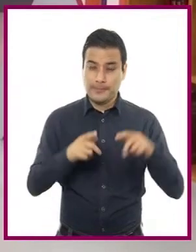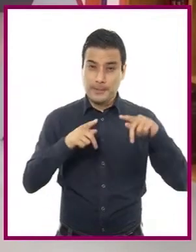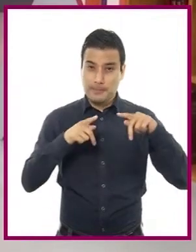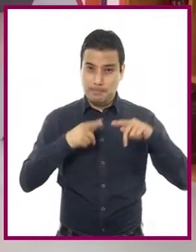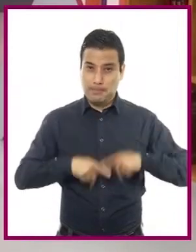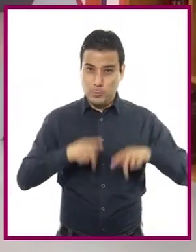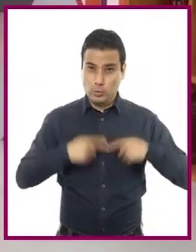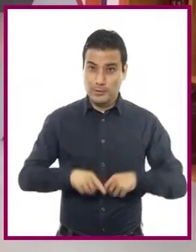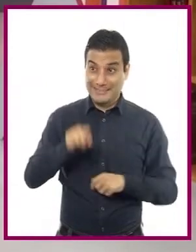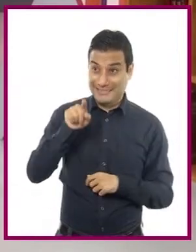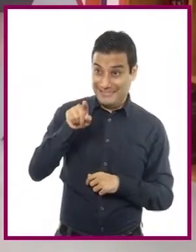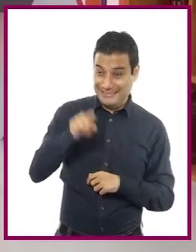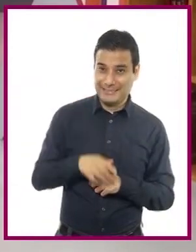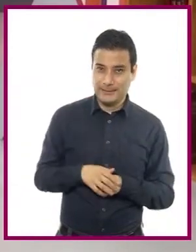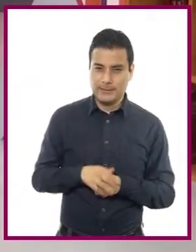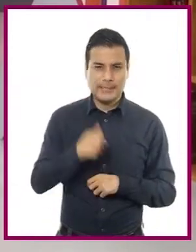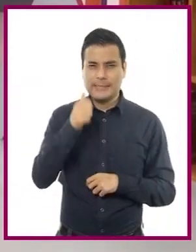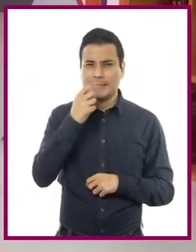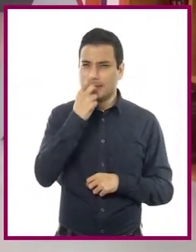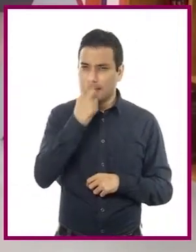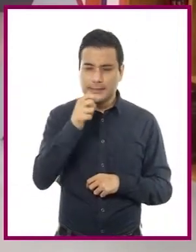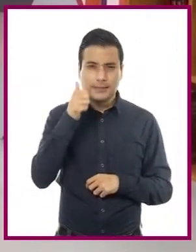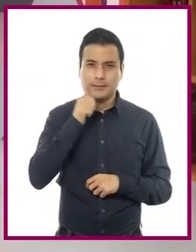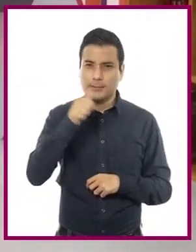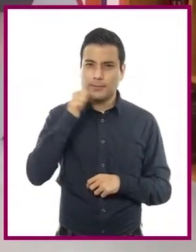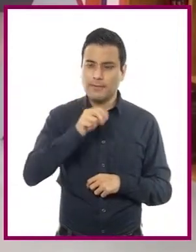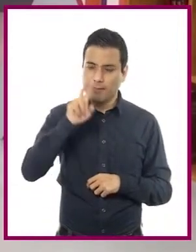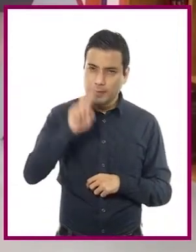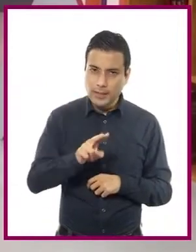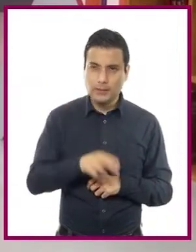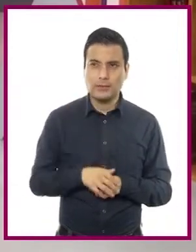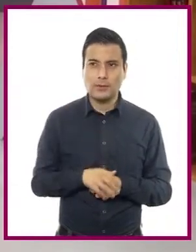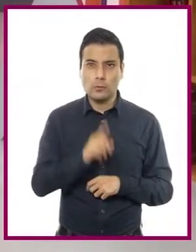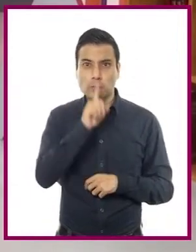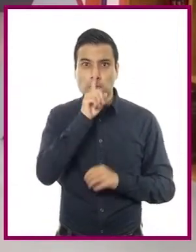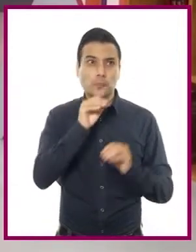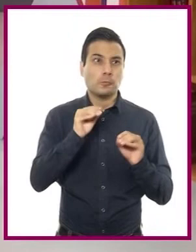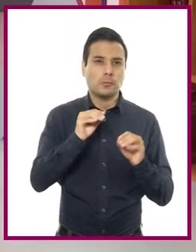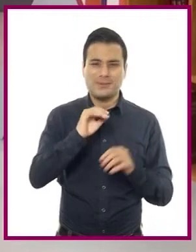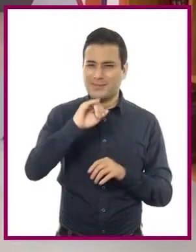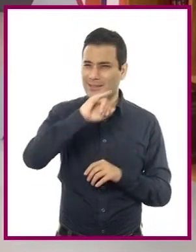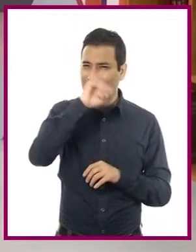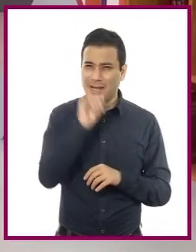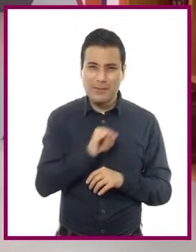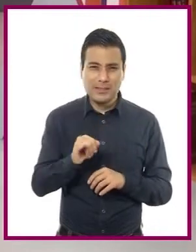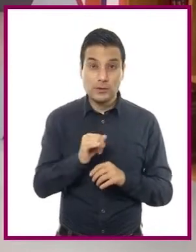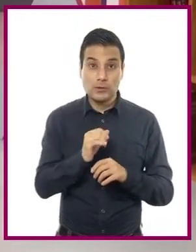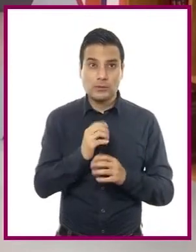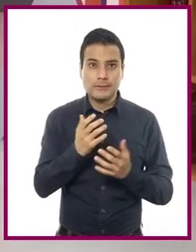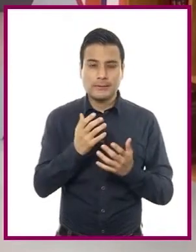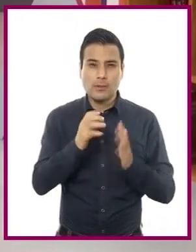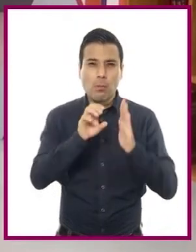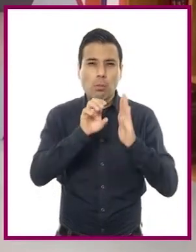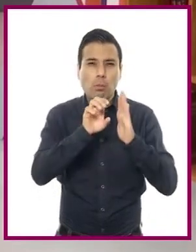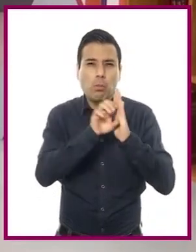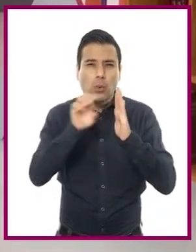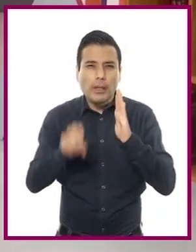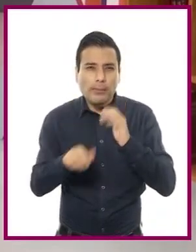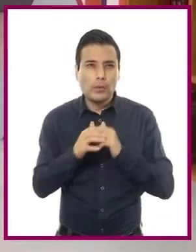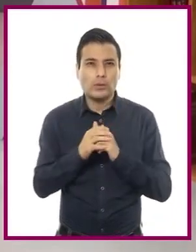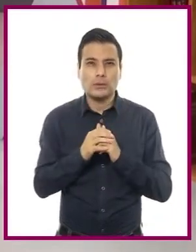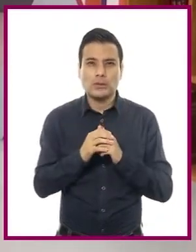persona a la que le dedica el poema dice siempre la verdad y no guarda silencio cuando hay que pelear por causas que